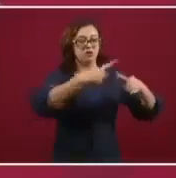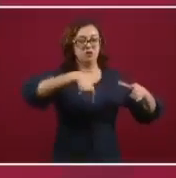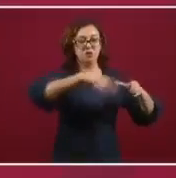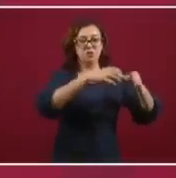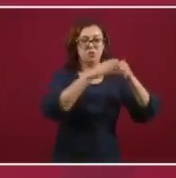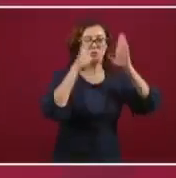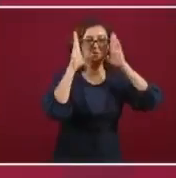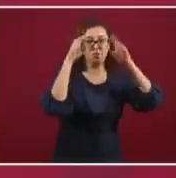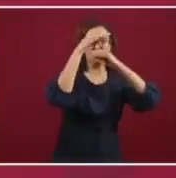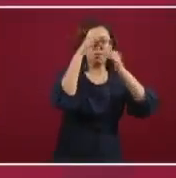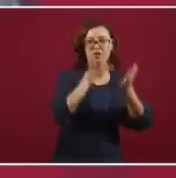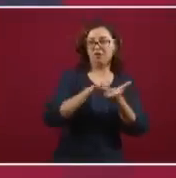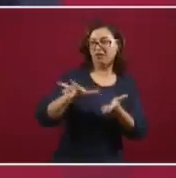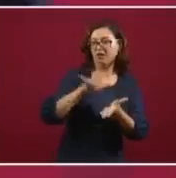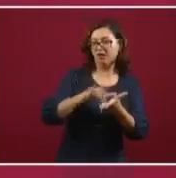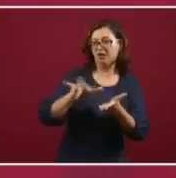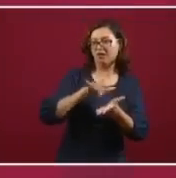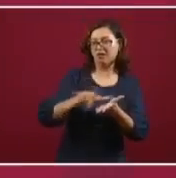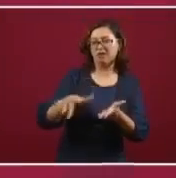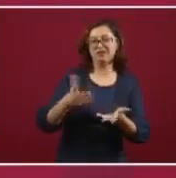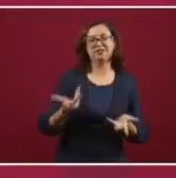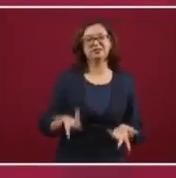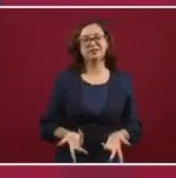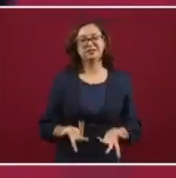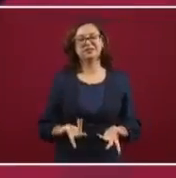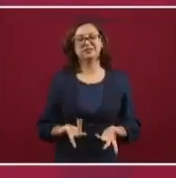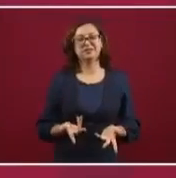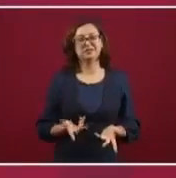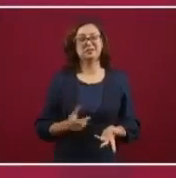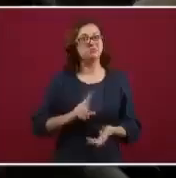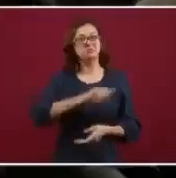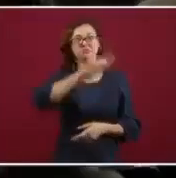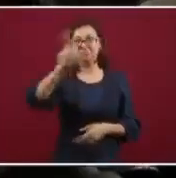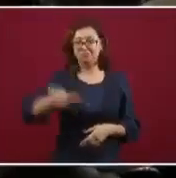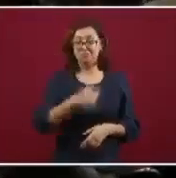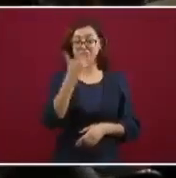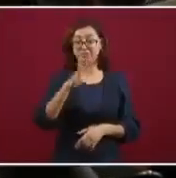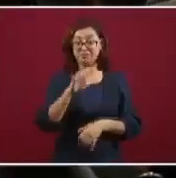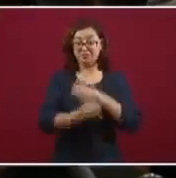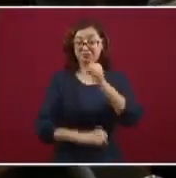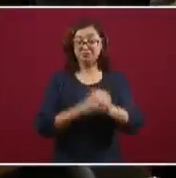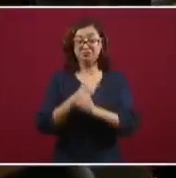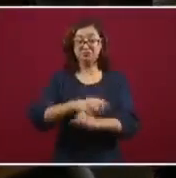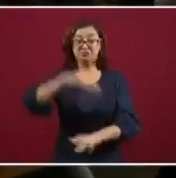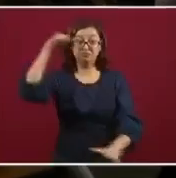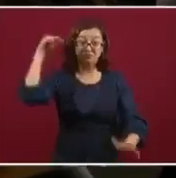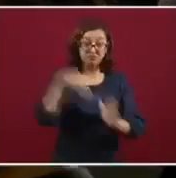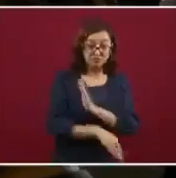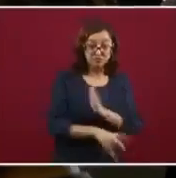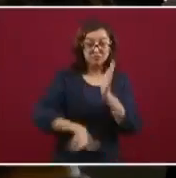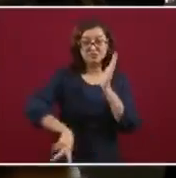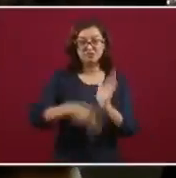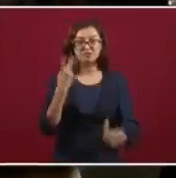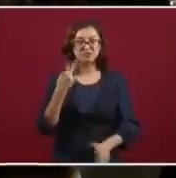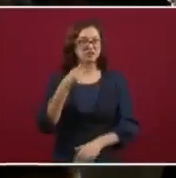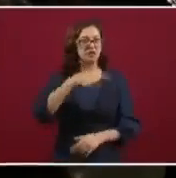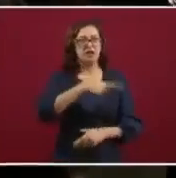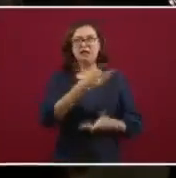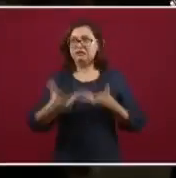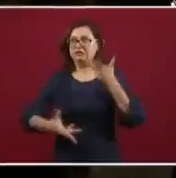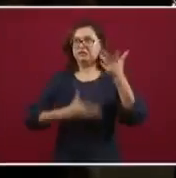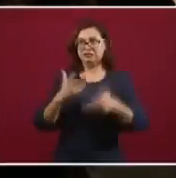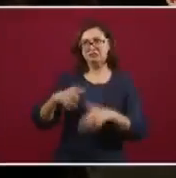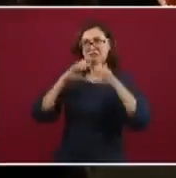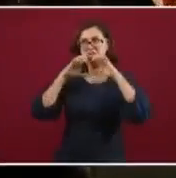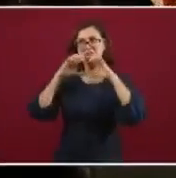de ese gran fracaso, pues van, decía yo, 10 años después, a traer a Maximiliano. Esa es la